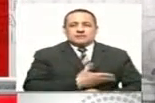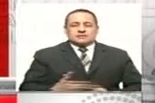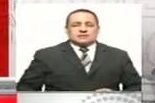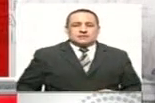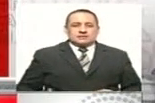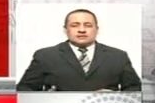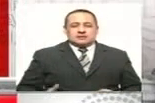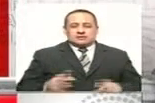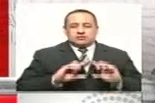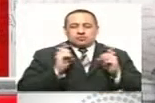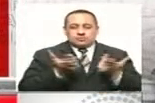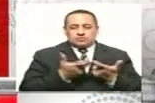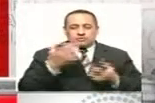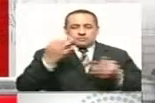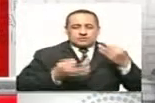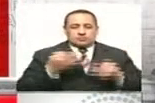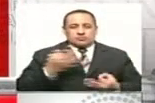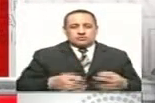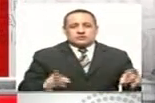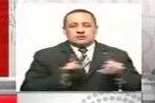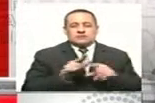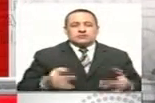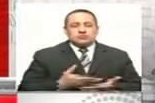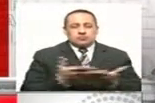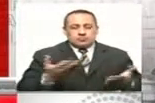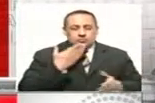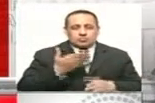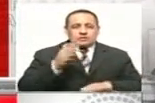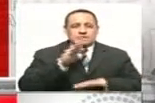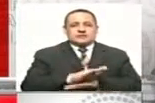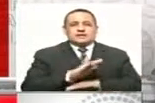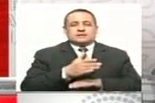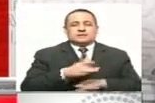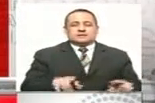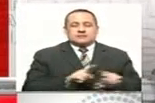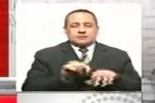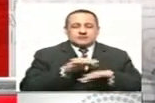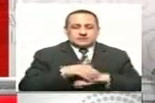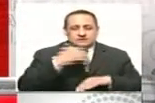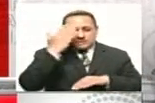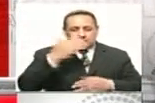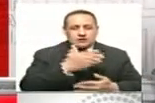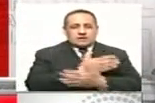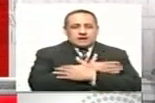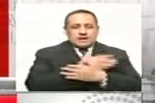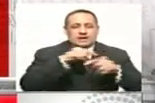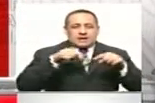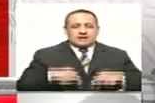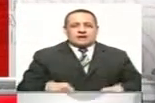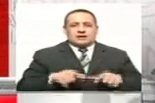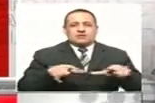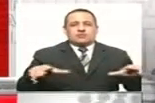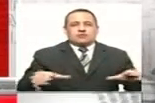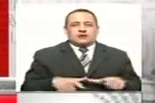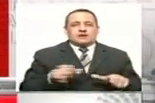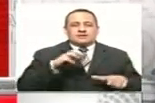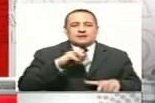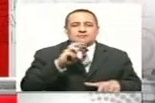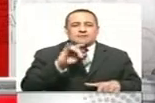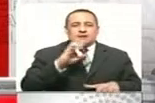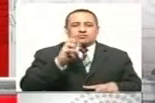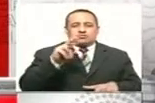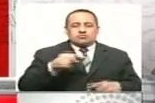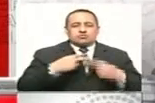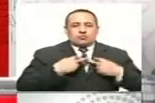de Comisión de Presupuesto, tengan ustedes muy buenas tardes. Saludos cordiales aquí desde la tierra del Mercurio de